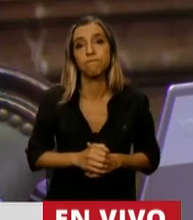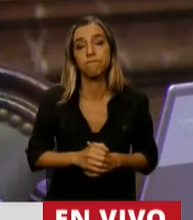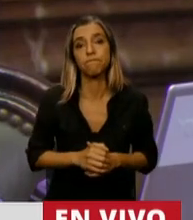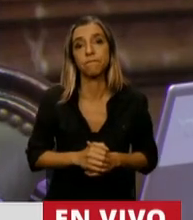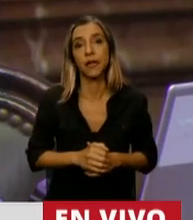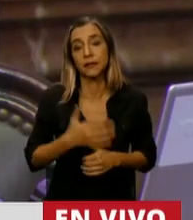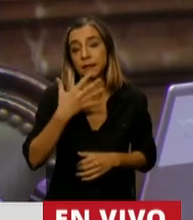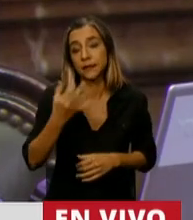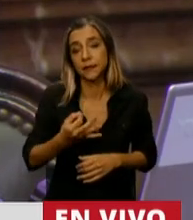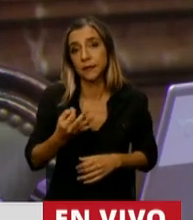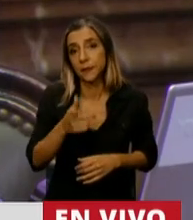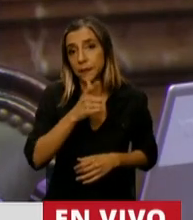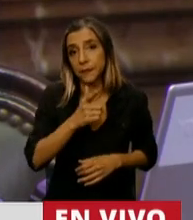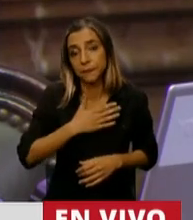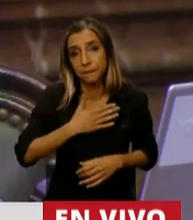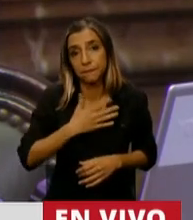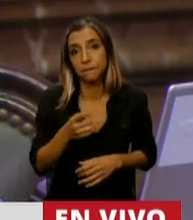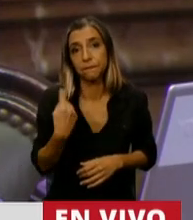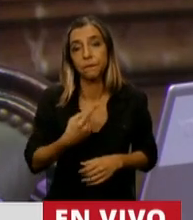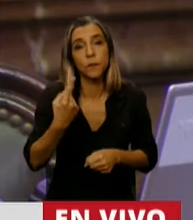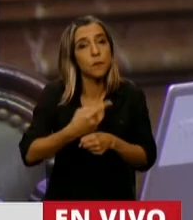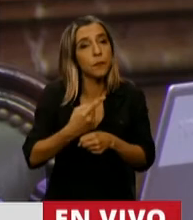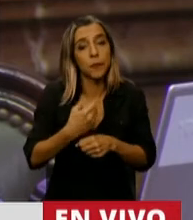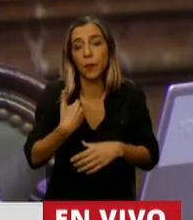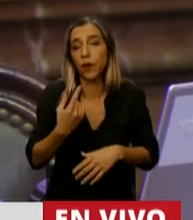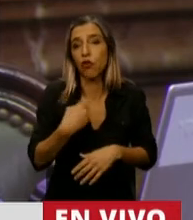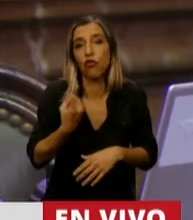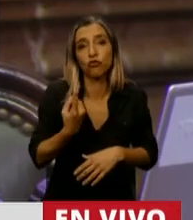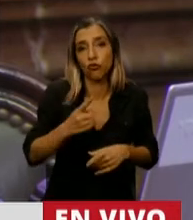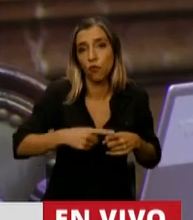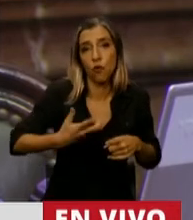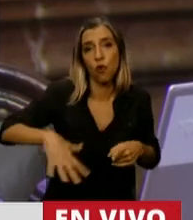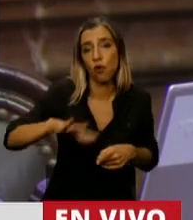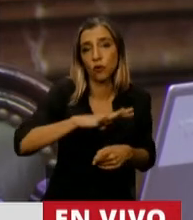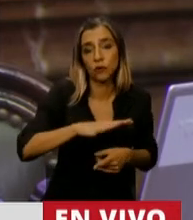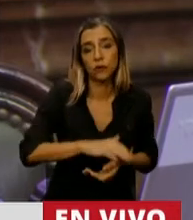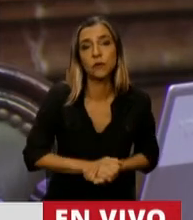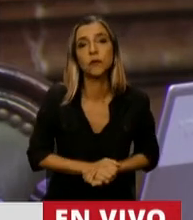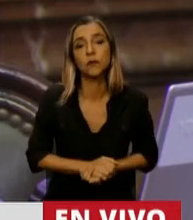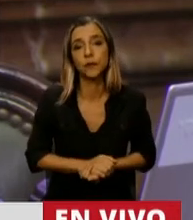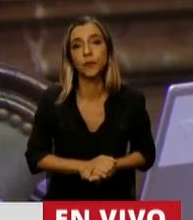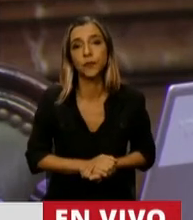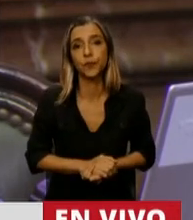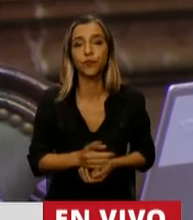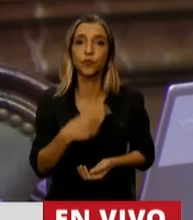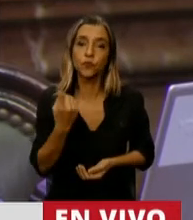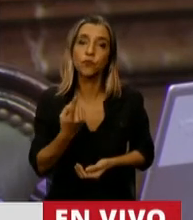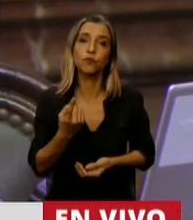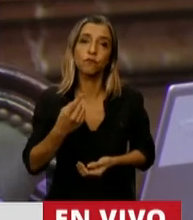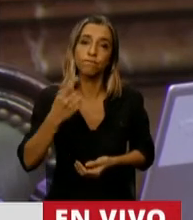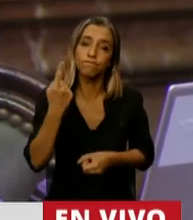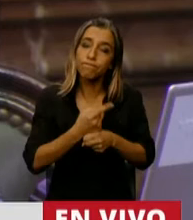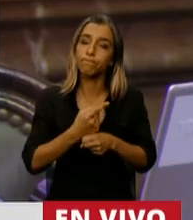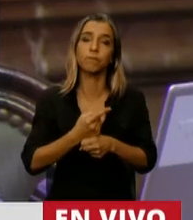tenemos que hacer todos, la clase política en general, es tratar de empezar a sanar todas